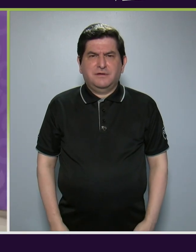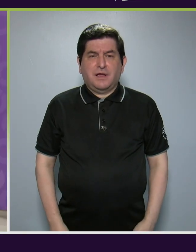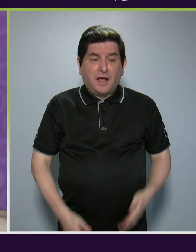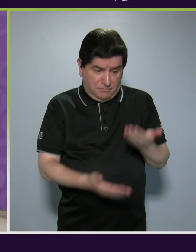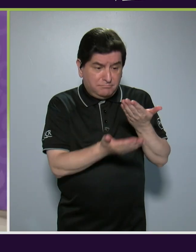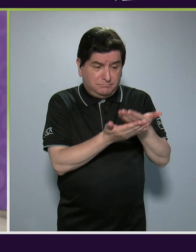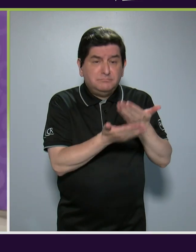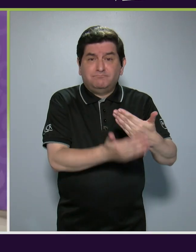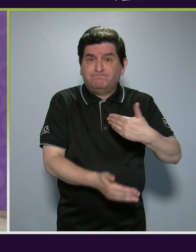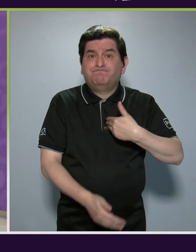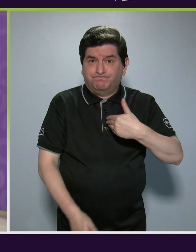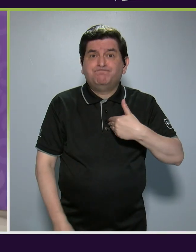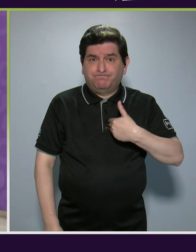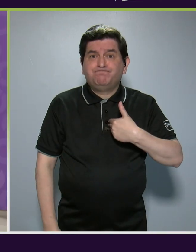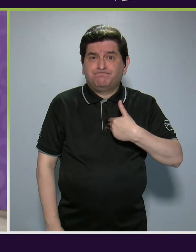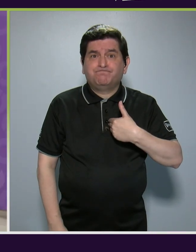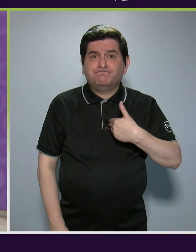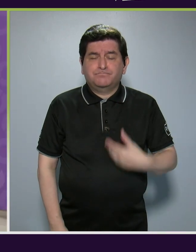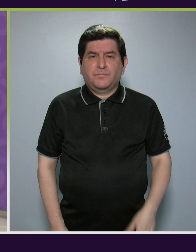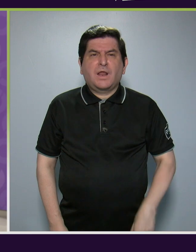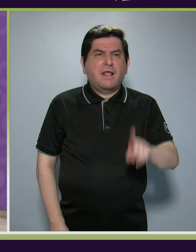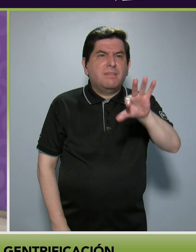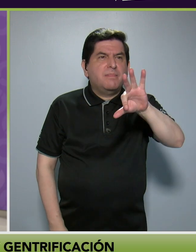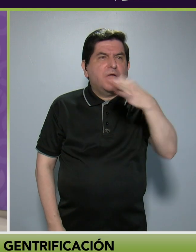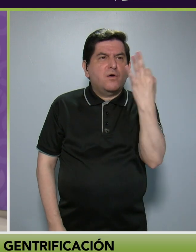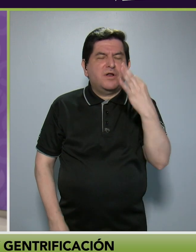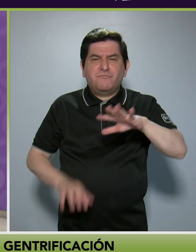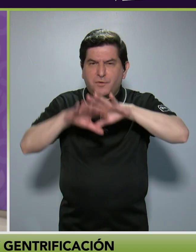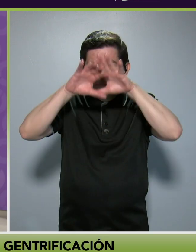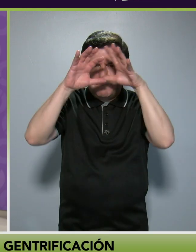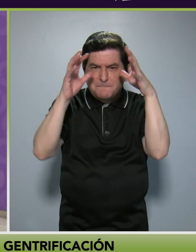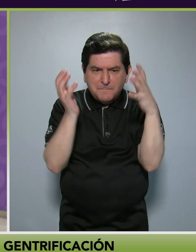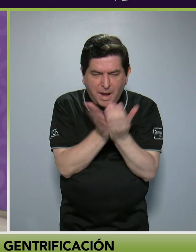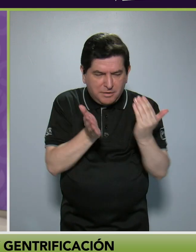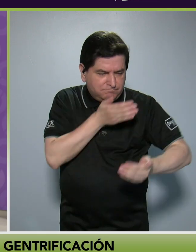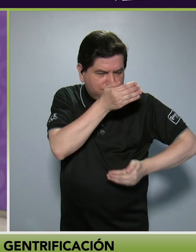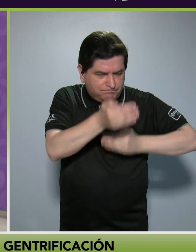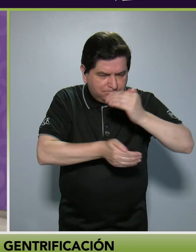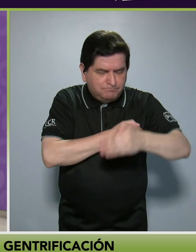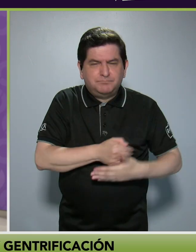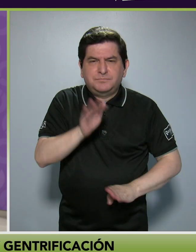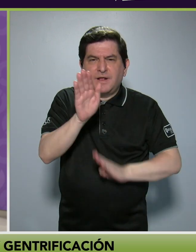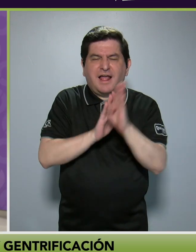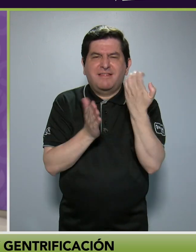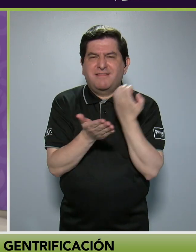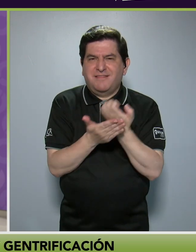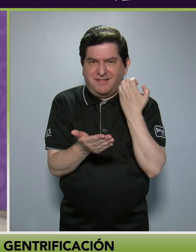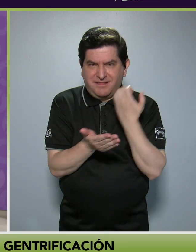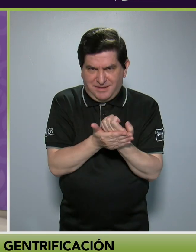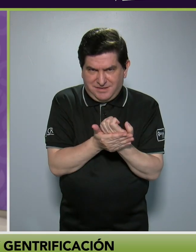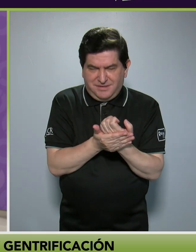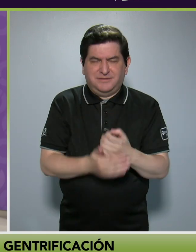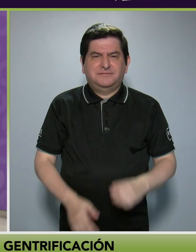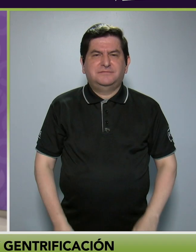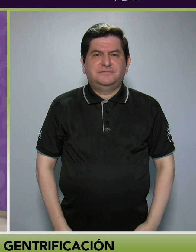constata, que de alguna manera la globalización, ¿verdad?, el desarrollo económico,